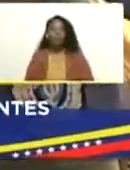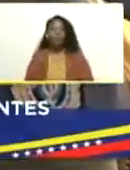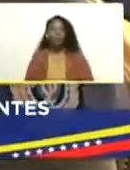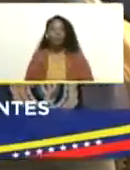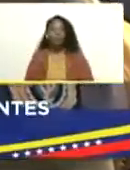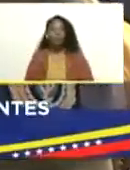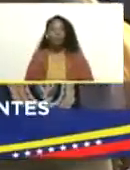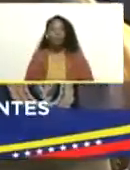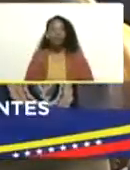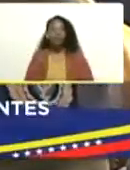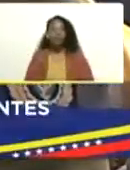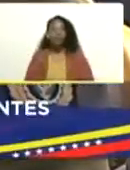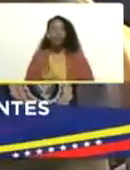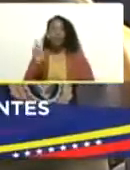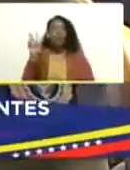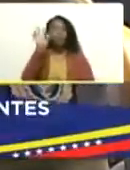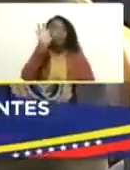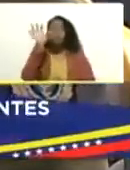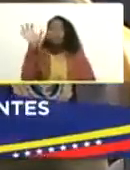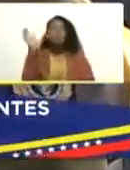Los dos países